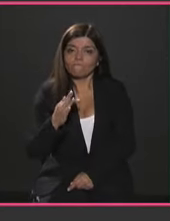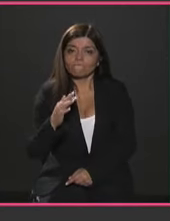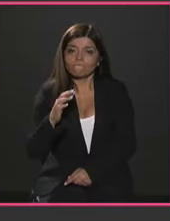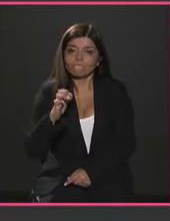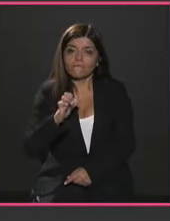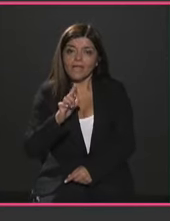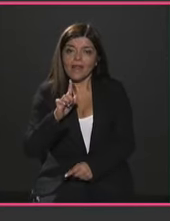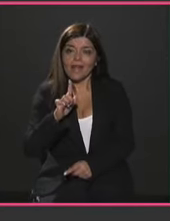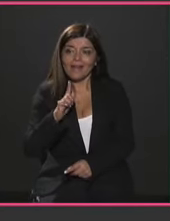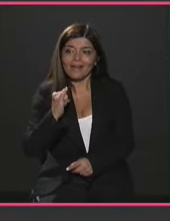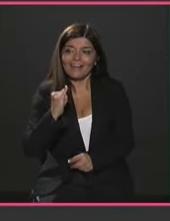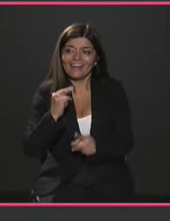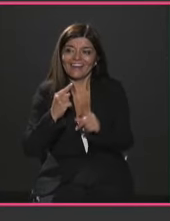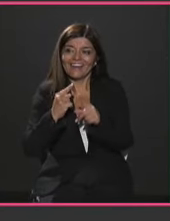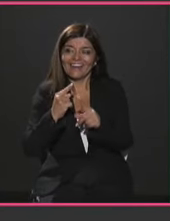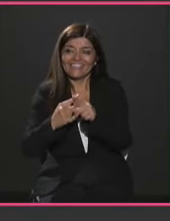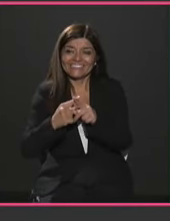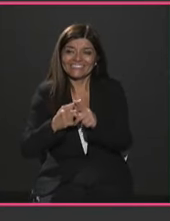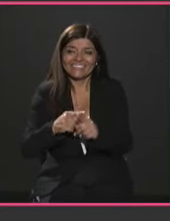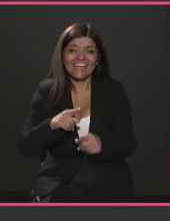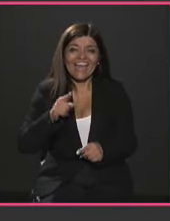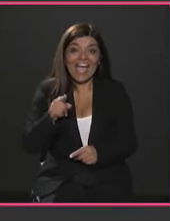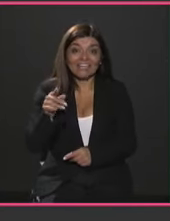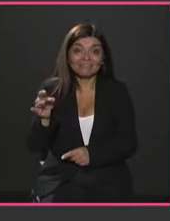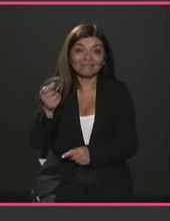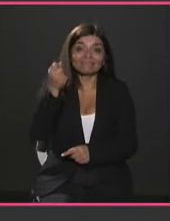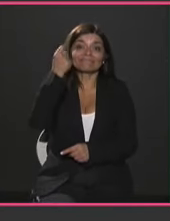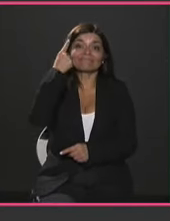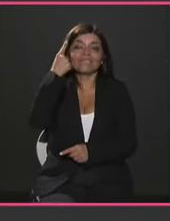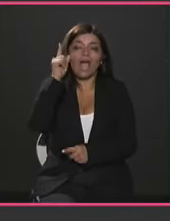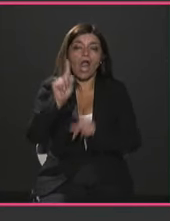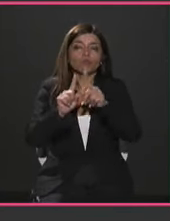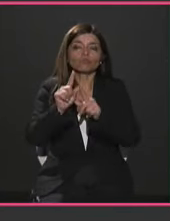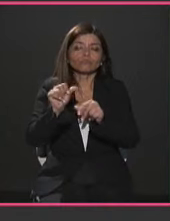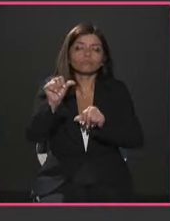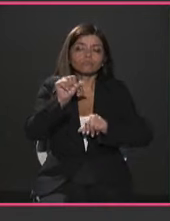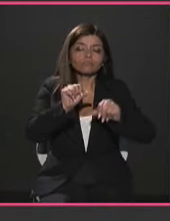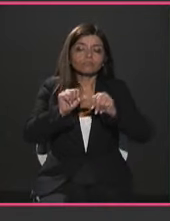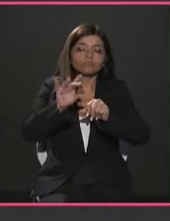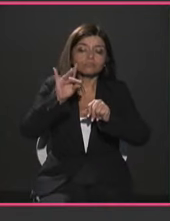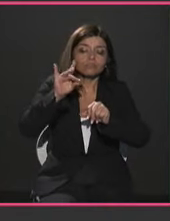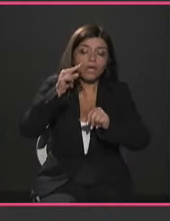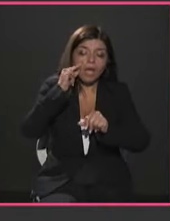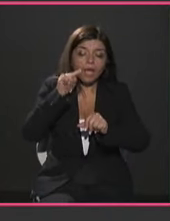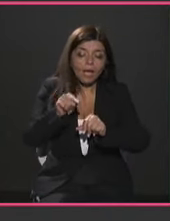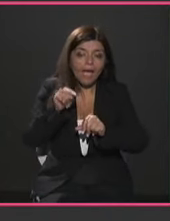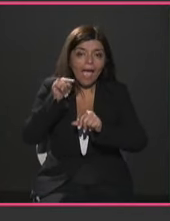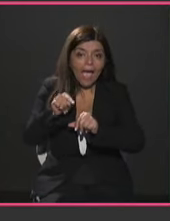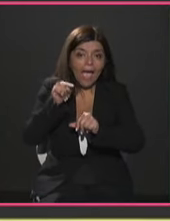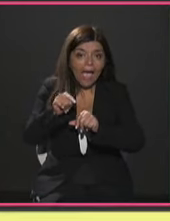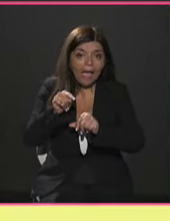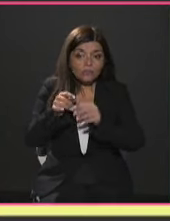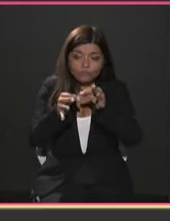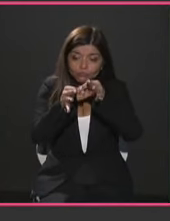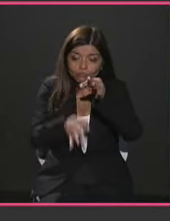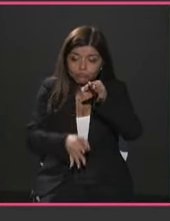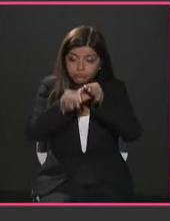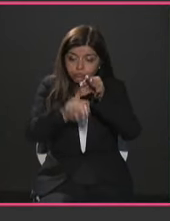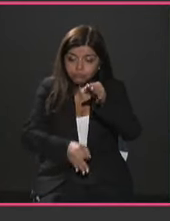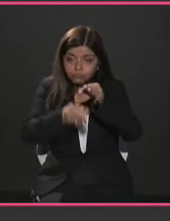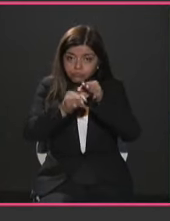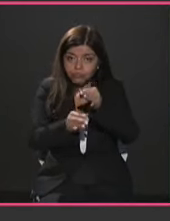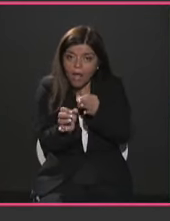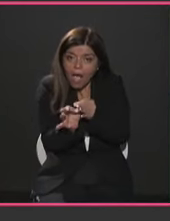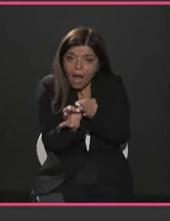de cabel y él dedujo a través de ciertos experimentos que sea lo que sea que estaba est F que estaba matando